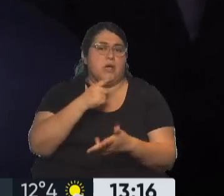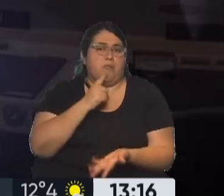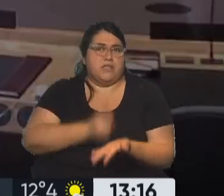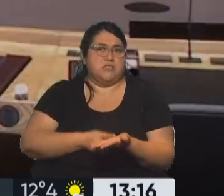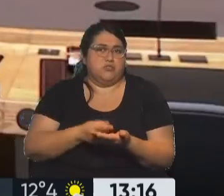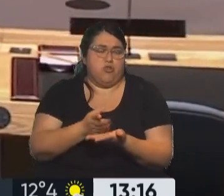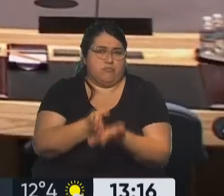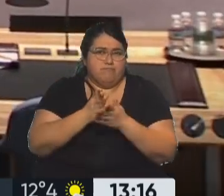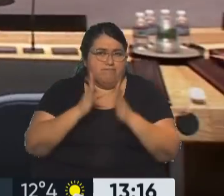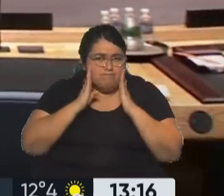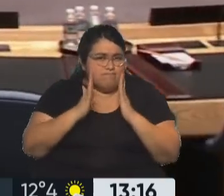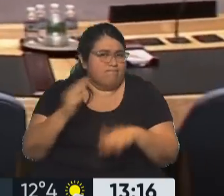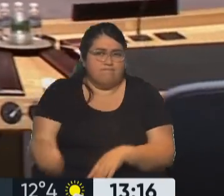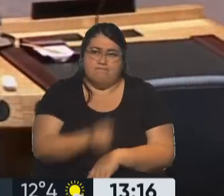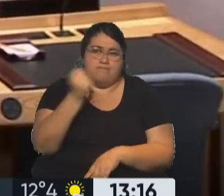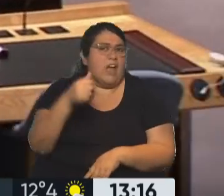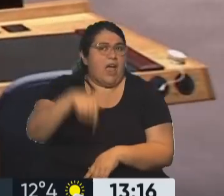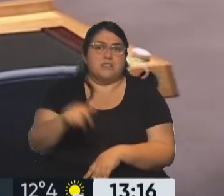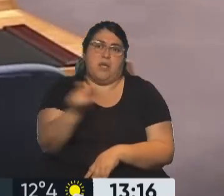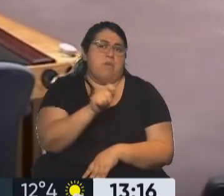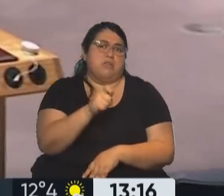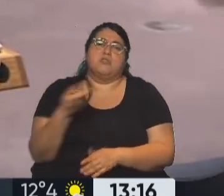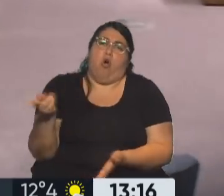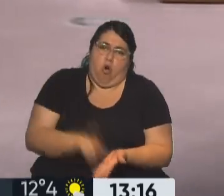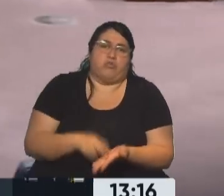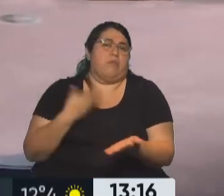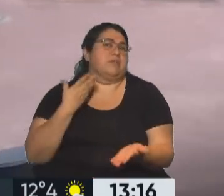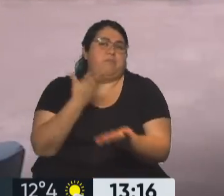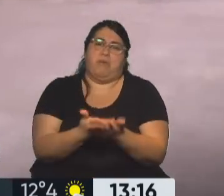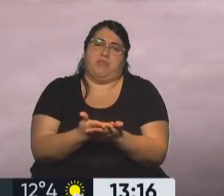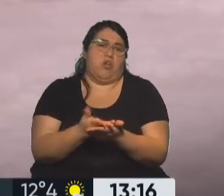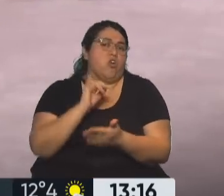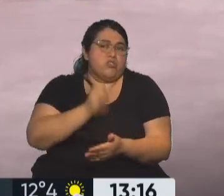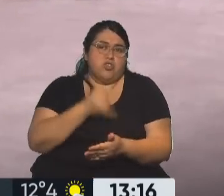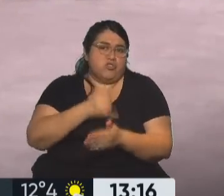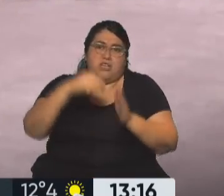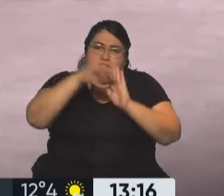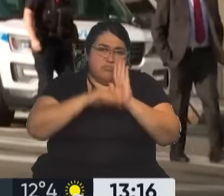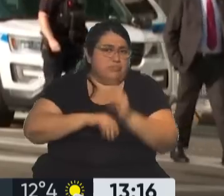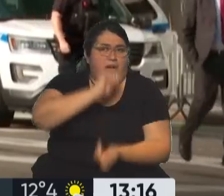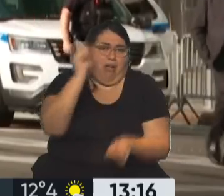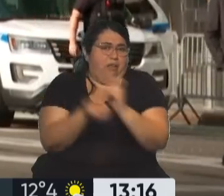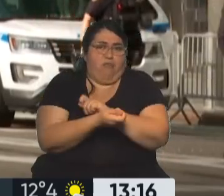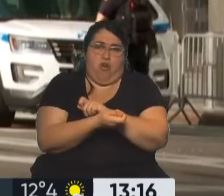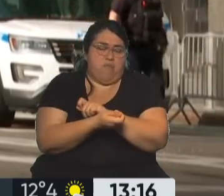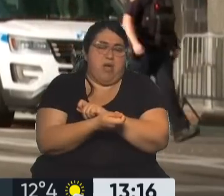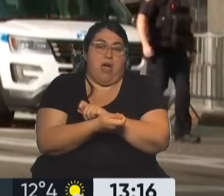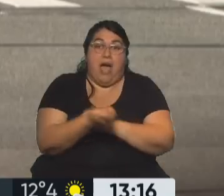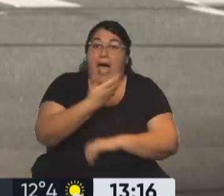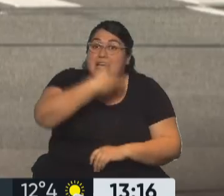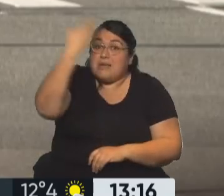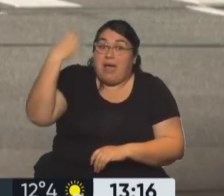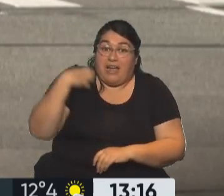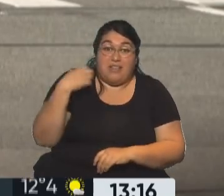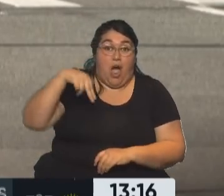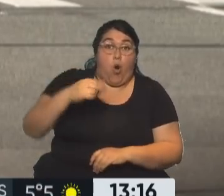el asunto. Ya anunció que este mes volverá a insistir con la necesidad de esta reforma cuando se lleve adelante la Asamblea General de la ONU